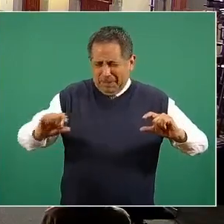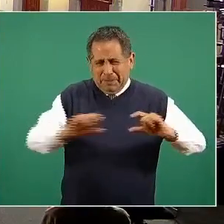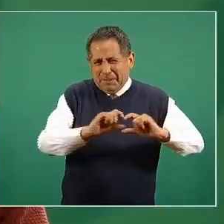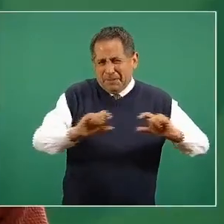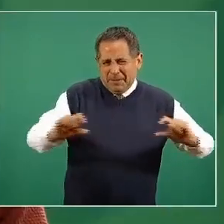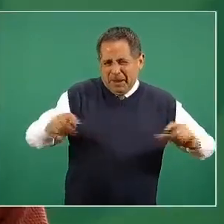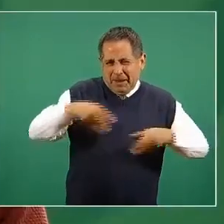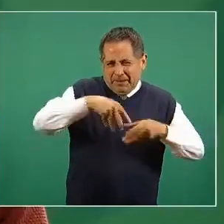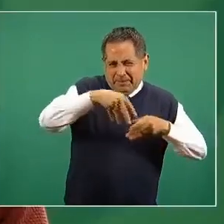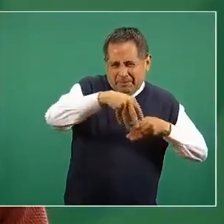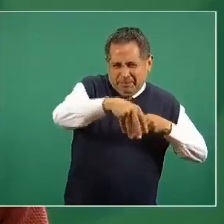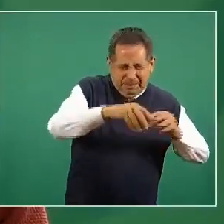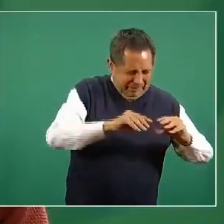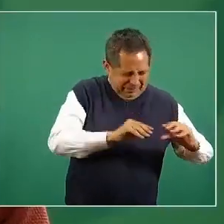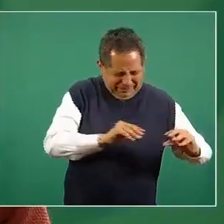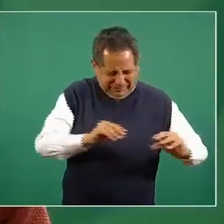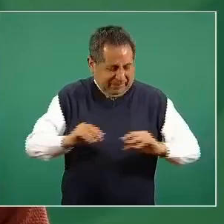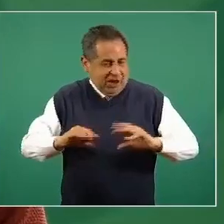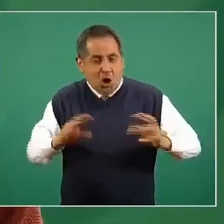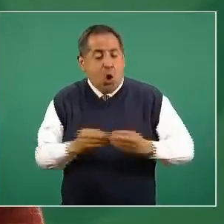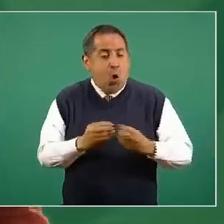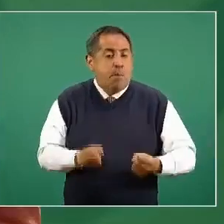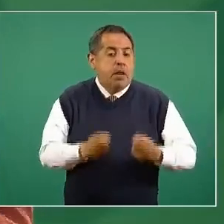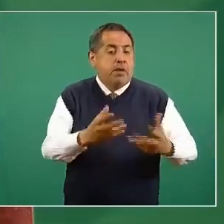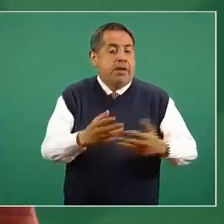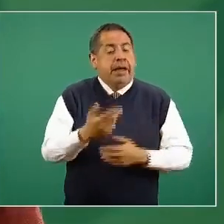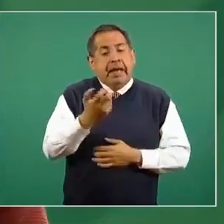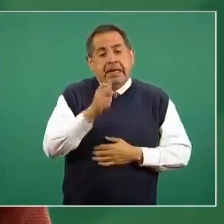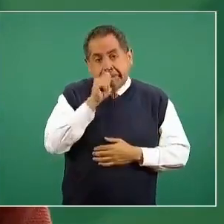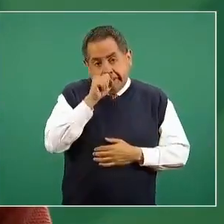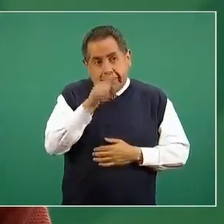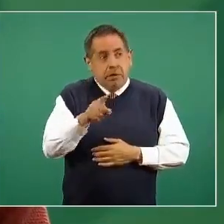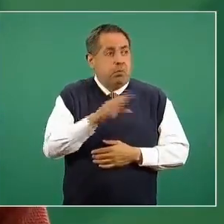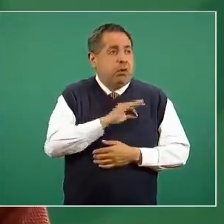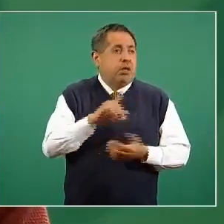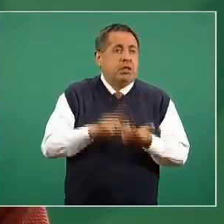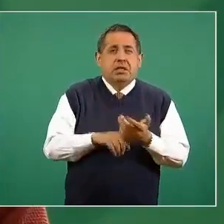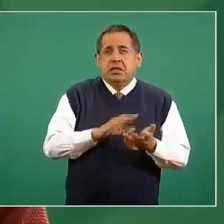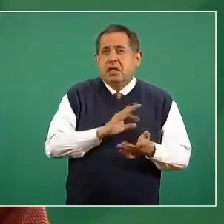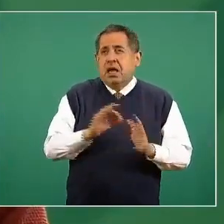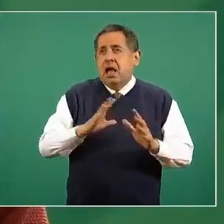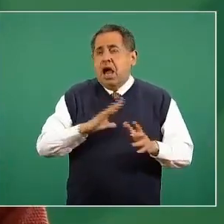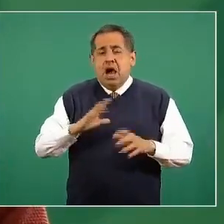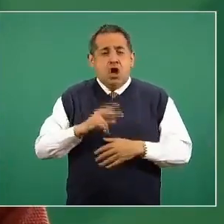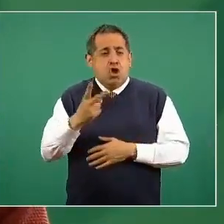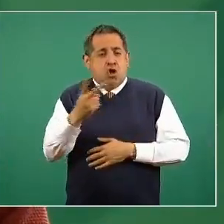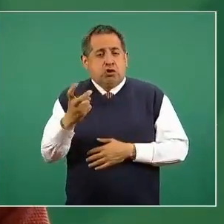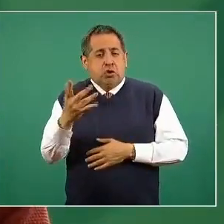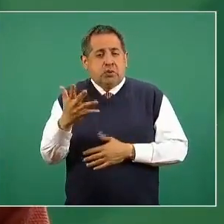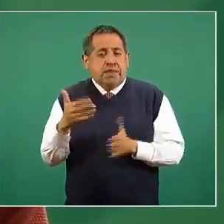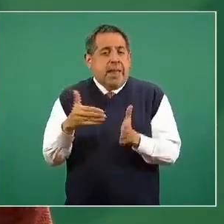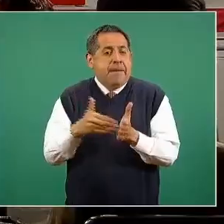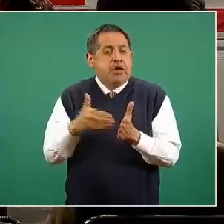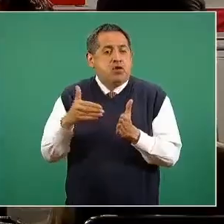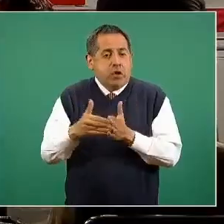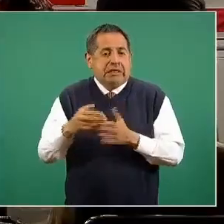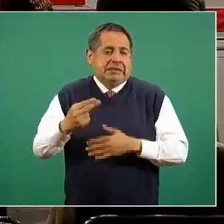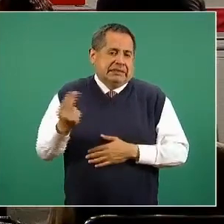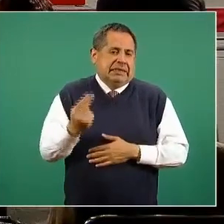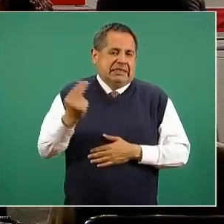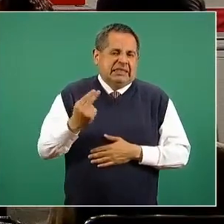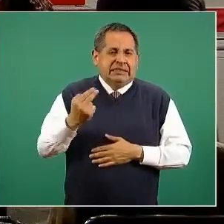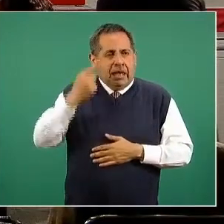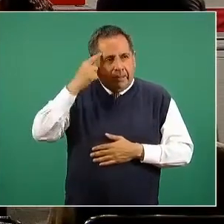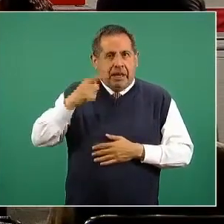necesidades del mercado latinoamericano, y de inicio se han calculado más de 250 millones de dosis necesarias en